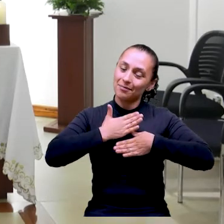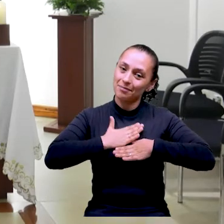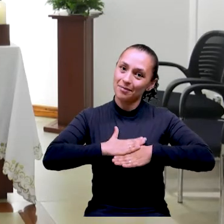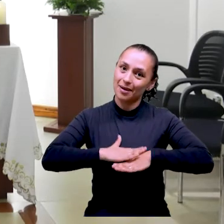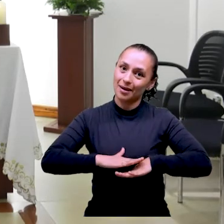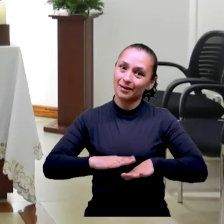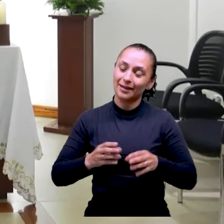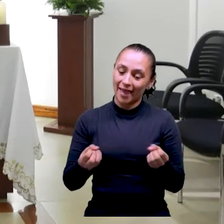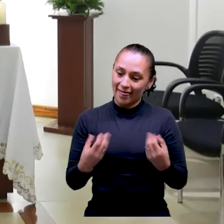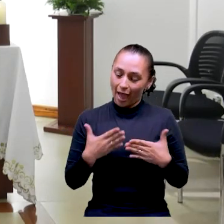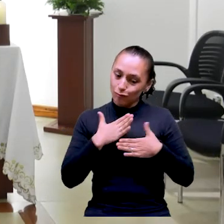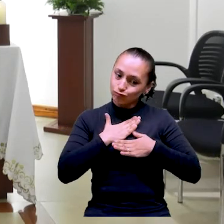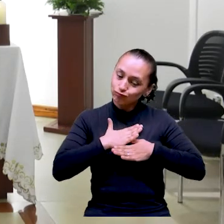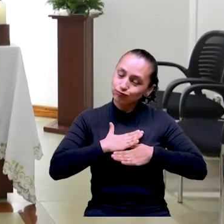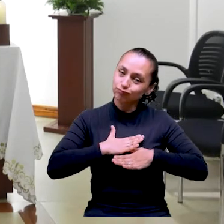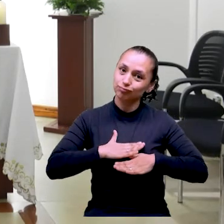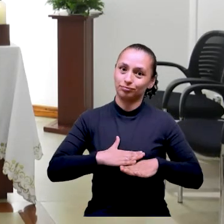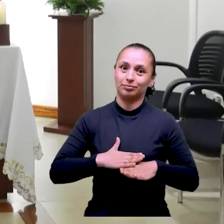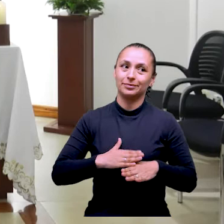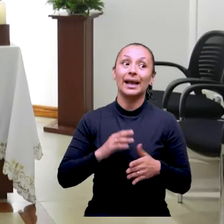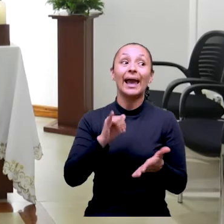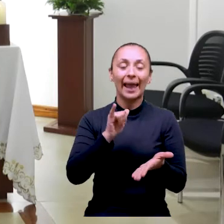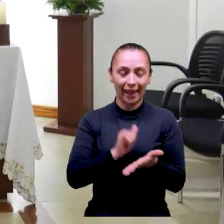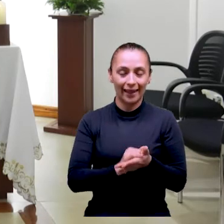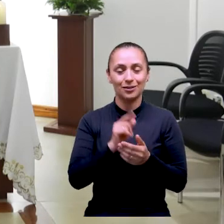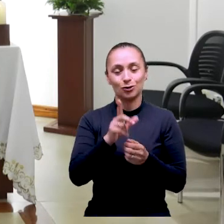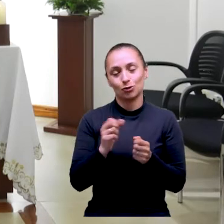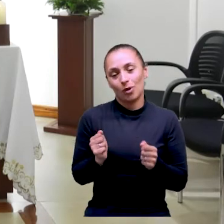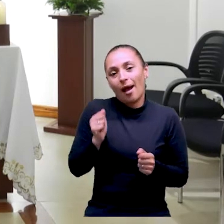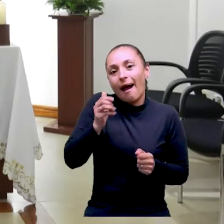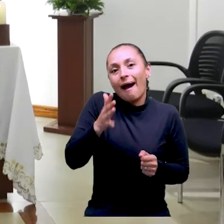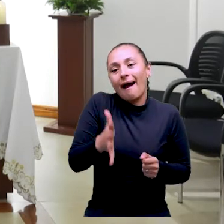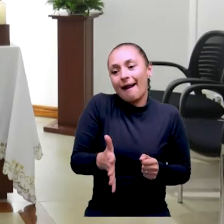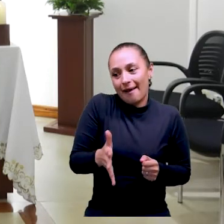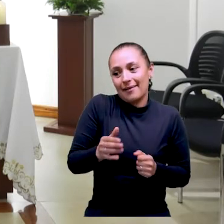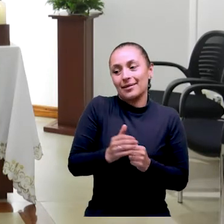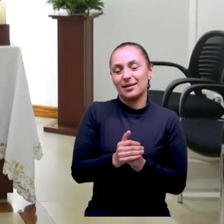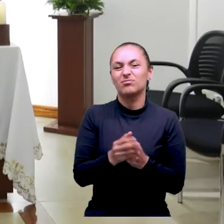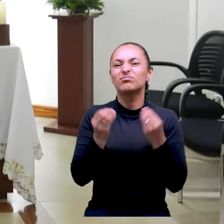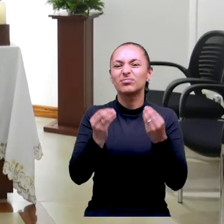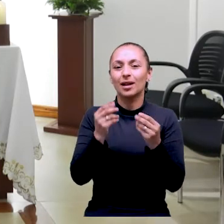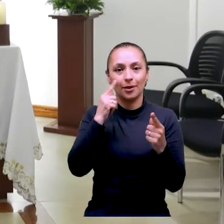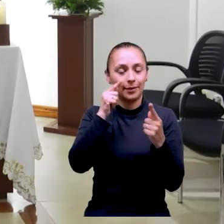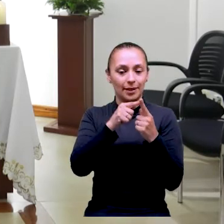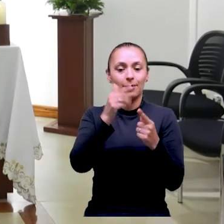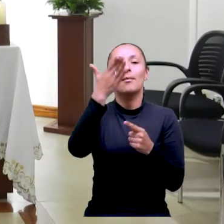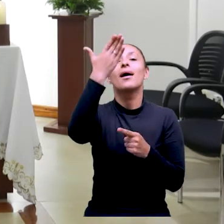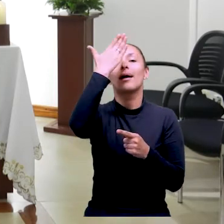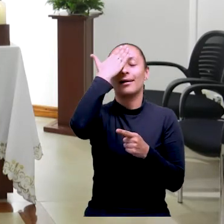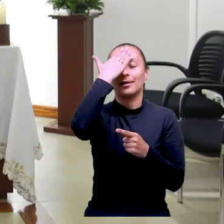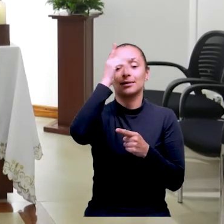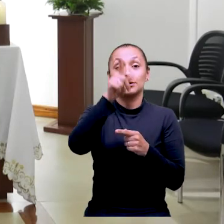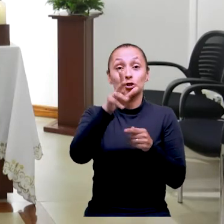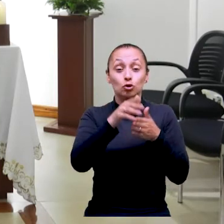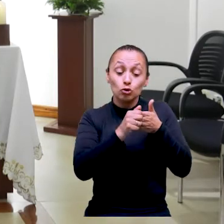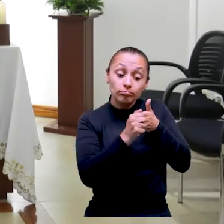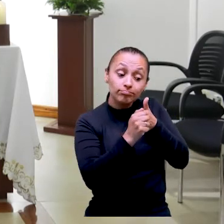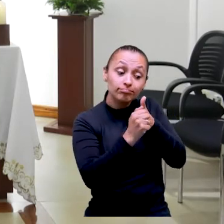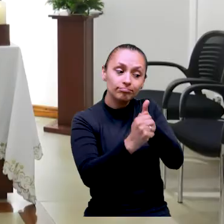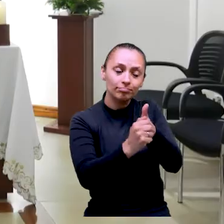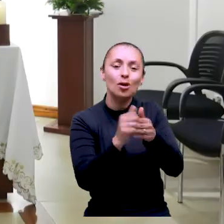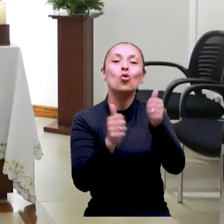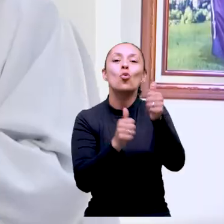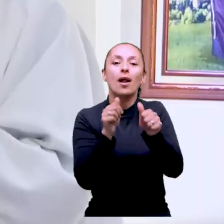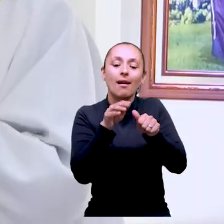esa paz que calma esa paz que te tranquiliza esa es una de las características de saber